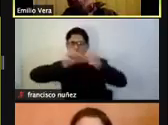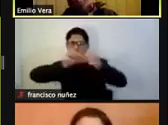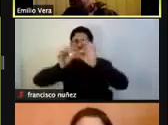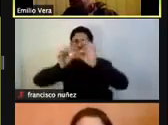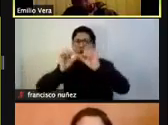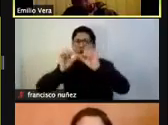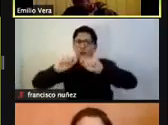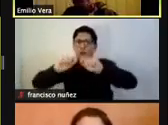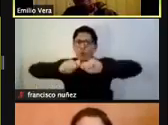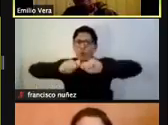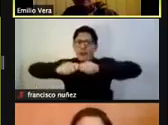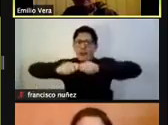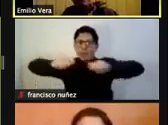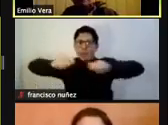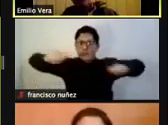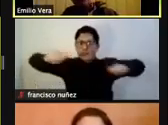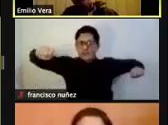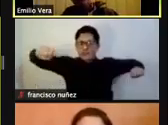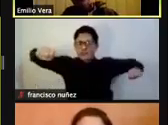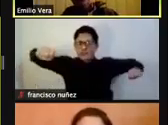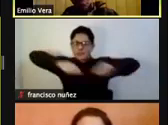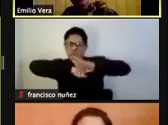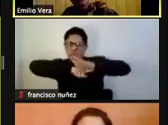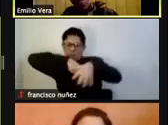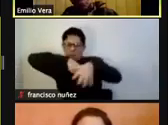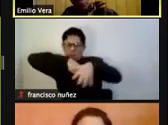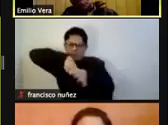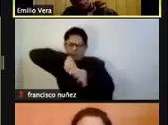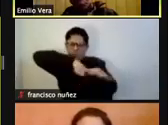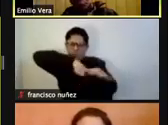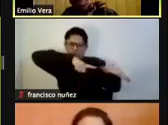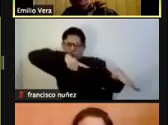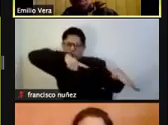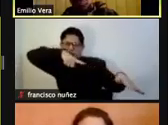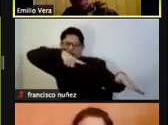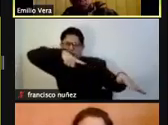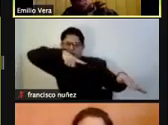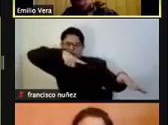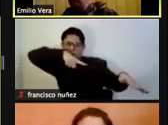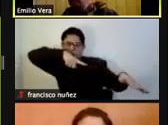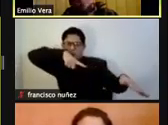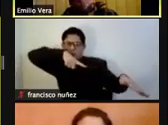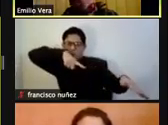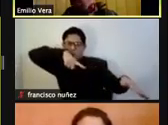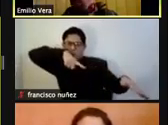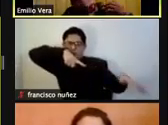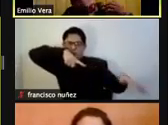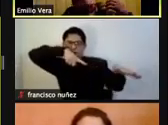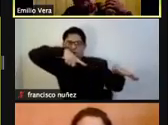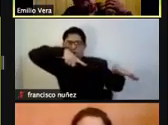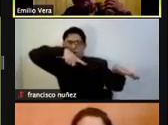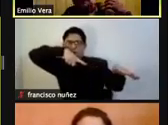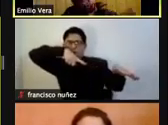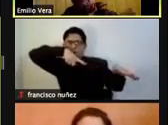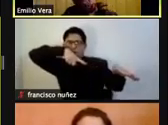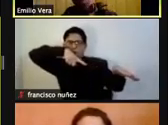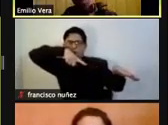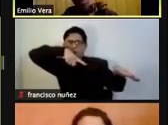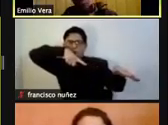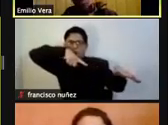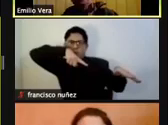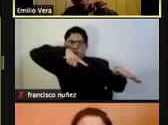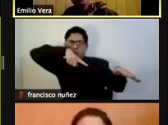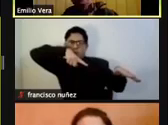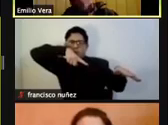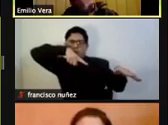por otro lado arrastra también más cercano al barco una fuente sísmica que son cañones de aire,